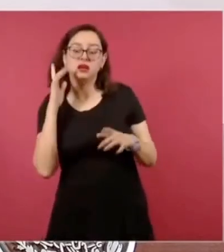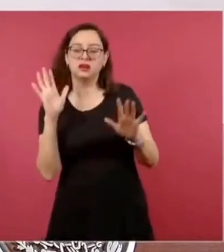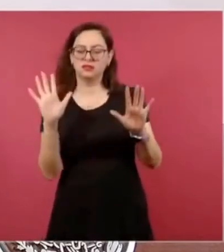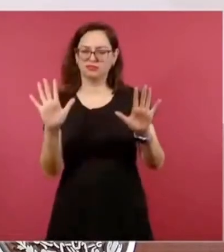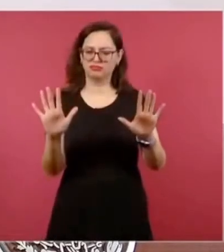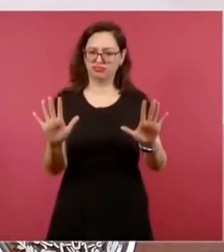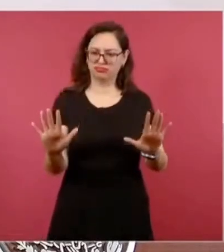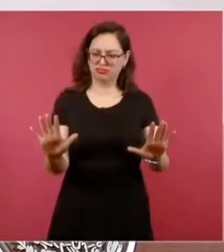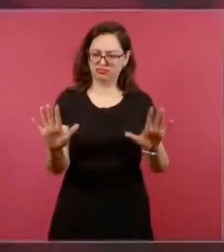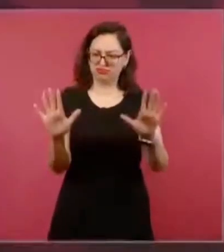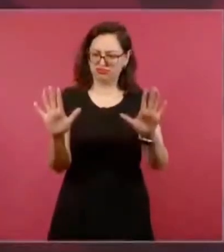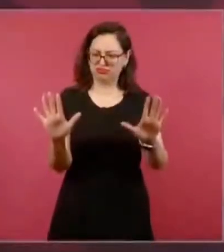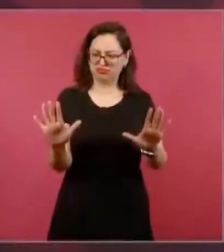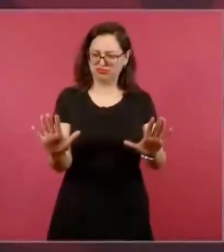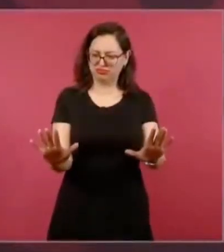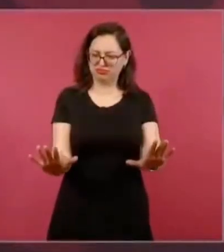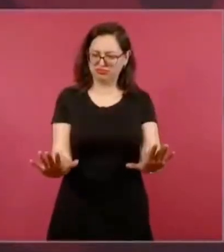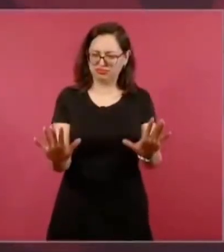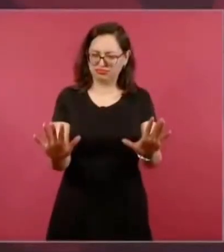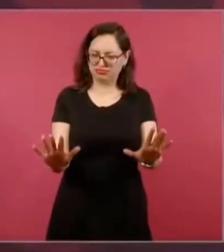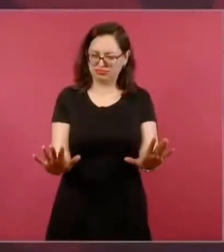borregos, rumores,